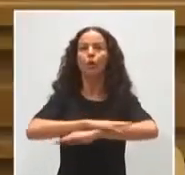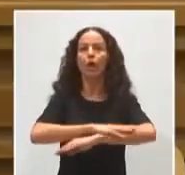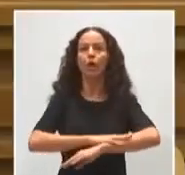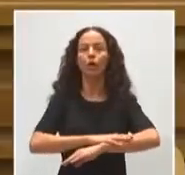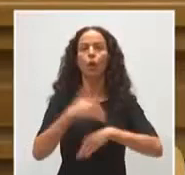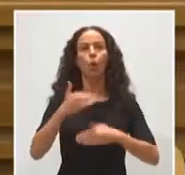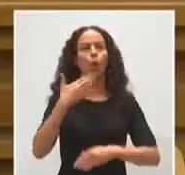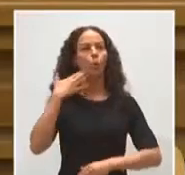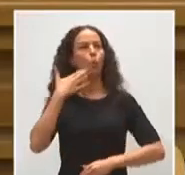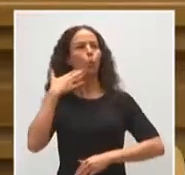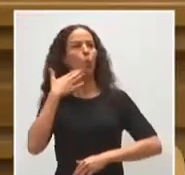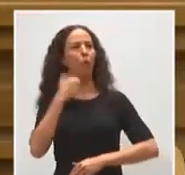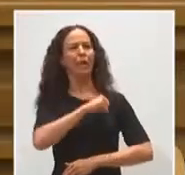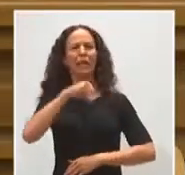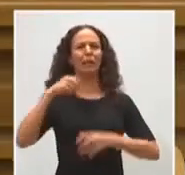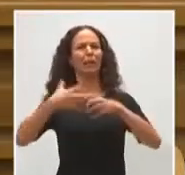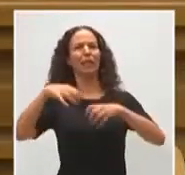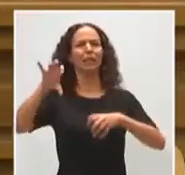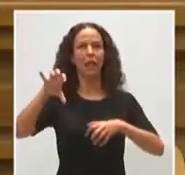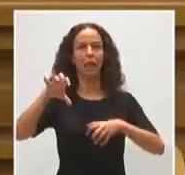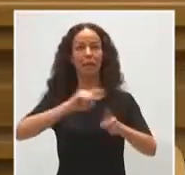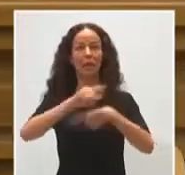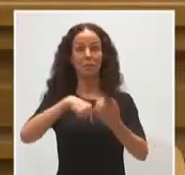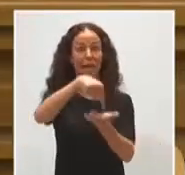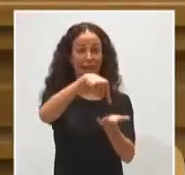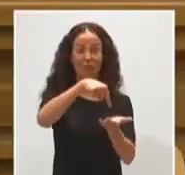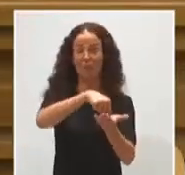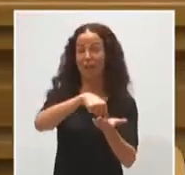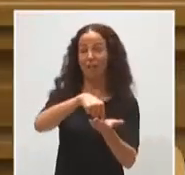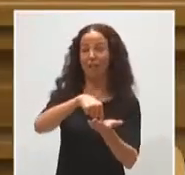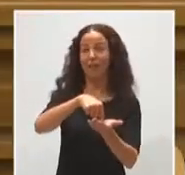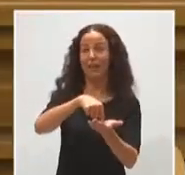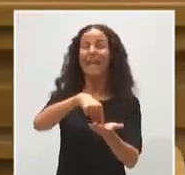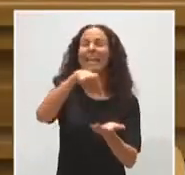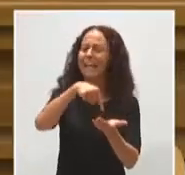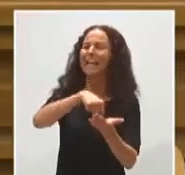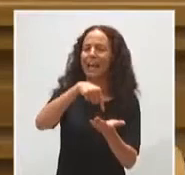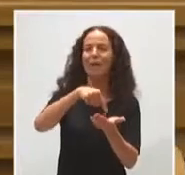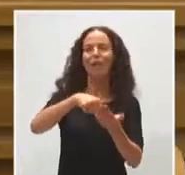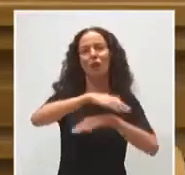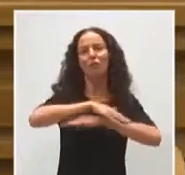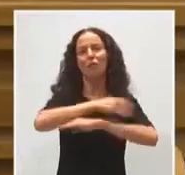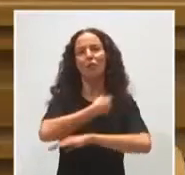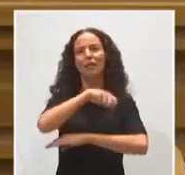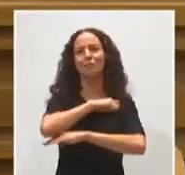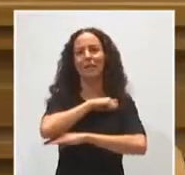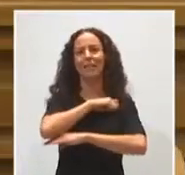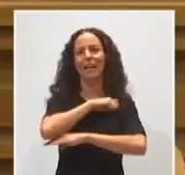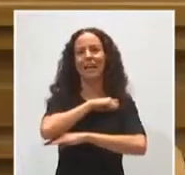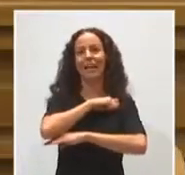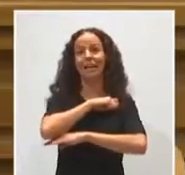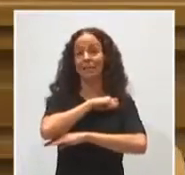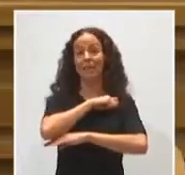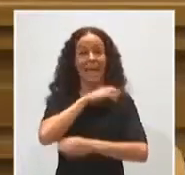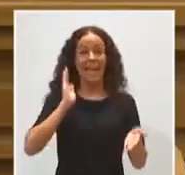independentistas que han reclamado al gobierno de españa no digo han aplicado han reclamado al gobierno de españa' la declaración del estado de